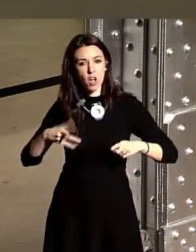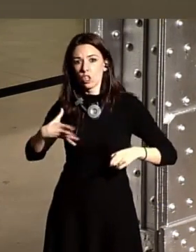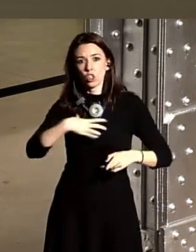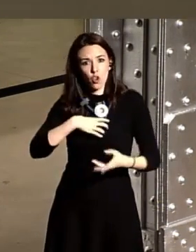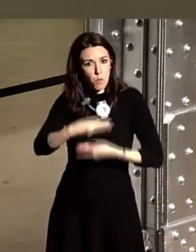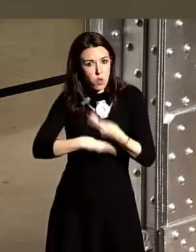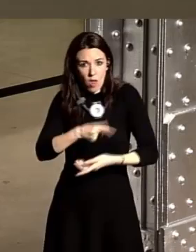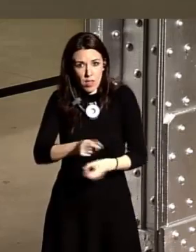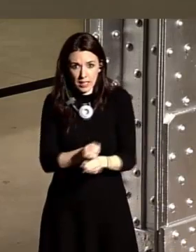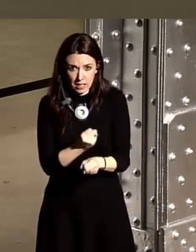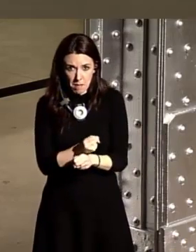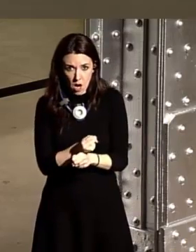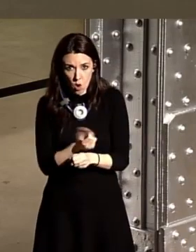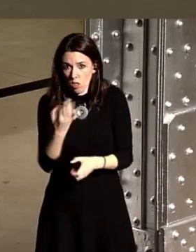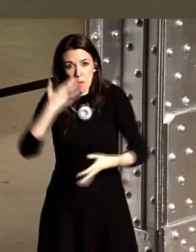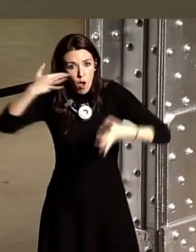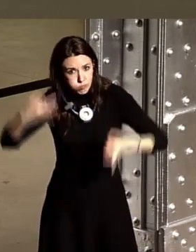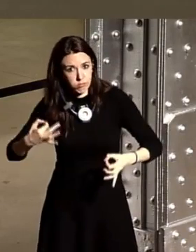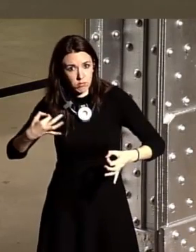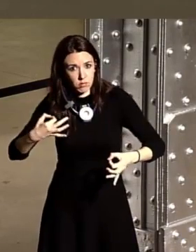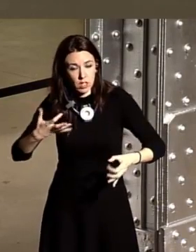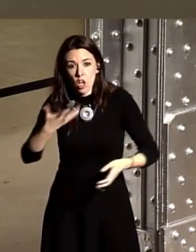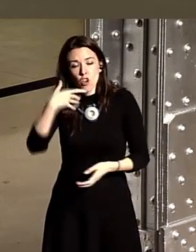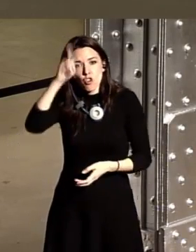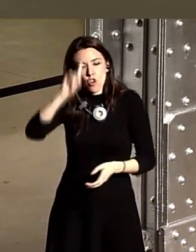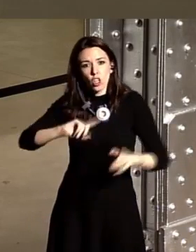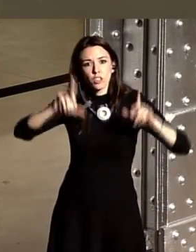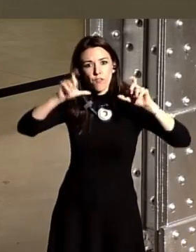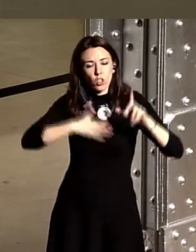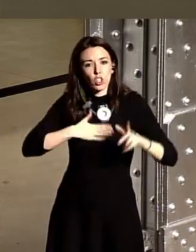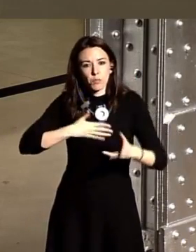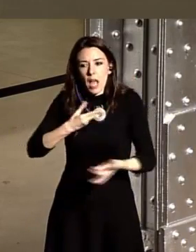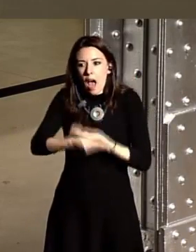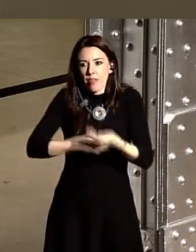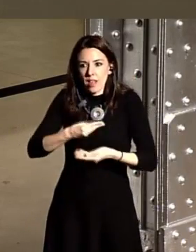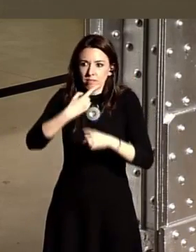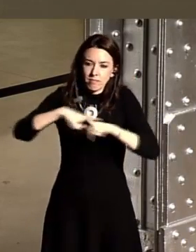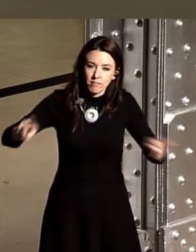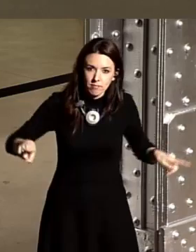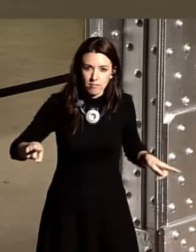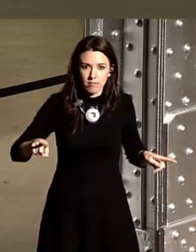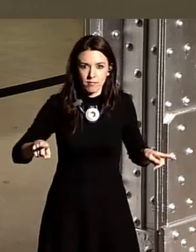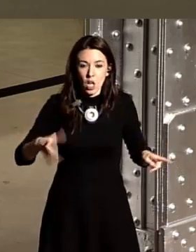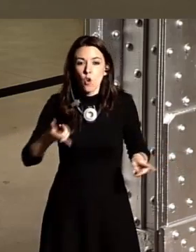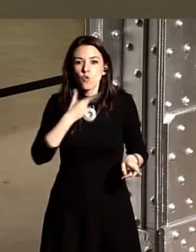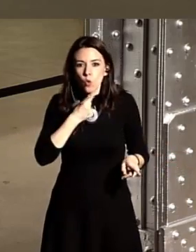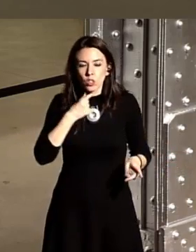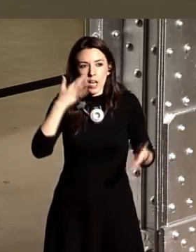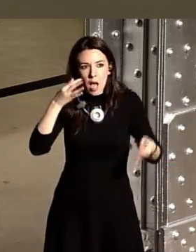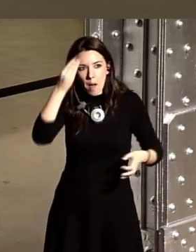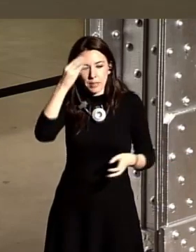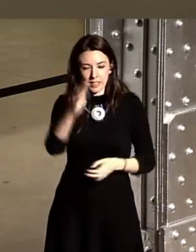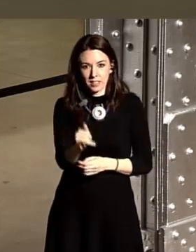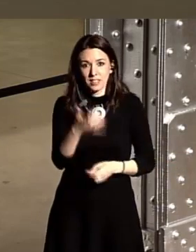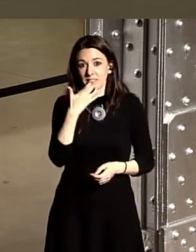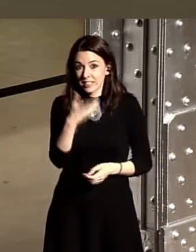hacer este trabajo. Entonces, no sé si mis fotos hayan una diferencia, pero me gustaría creer que sí, porque